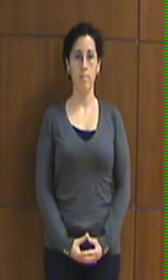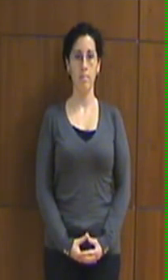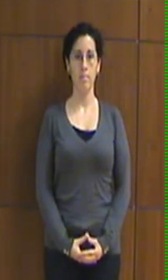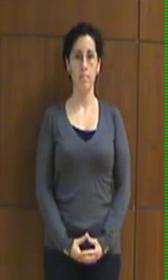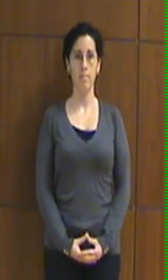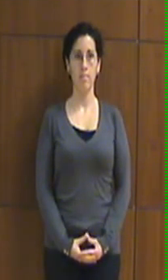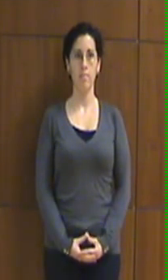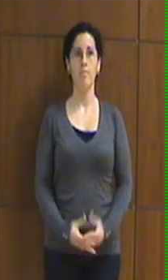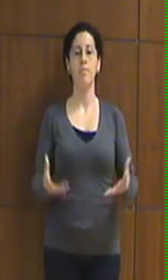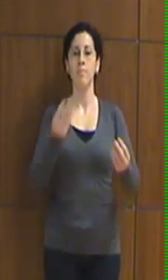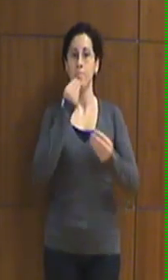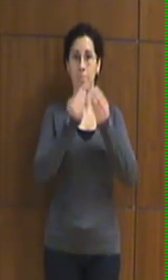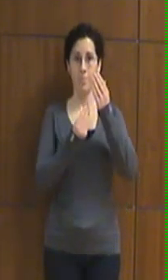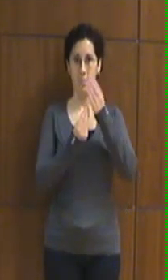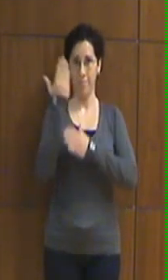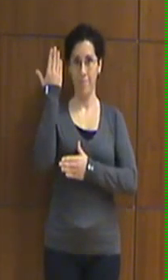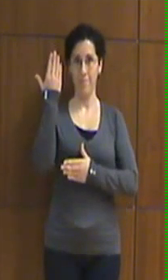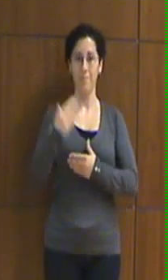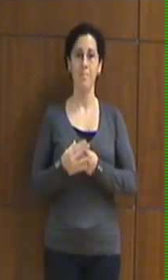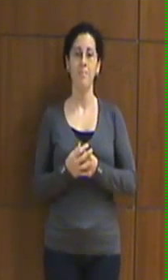Bueno, buenos días.